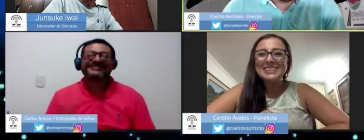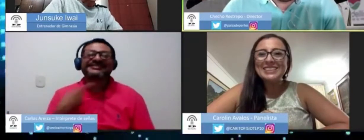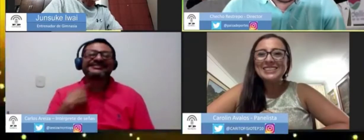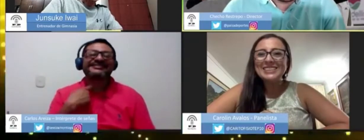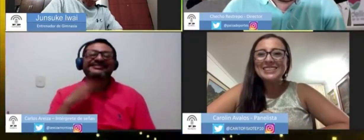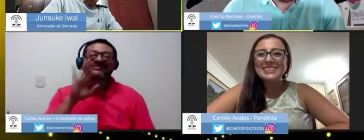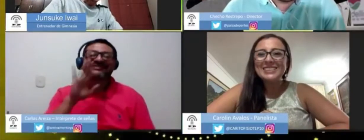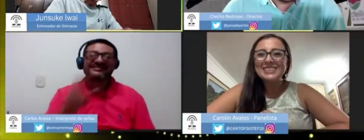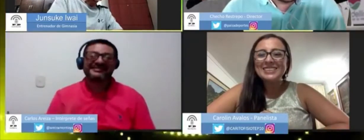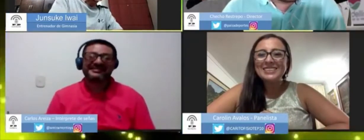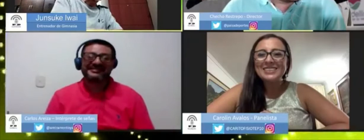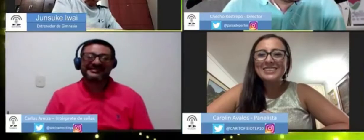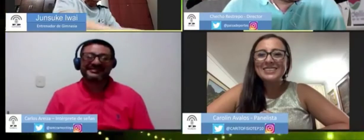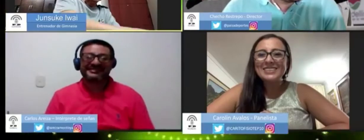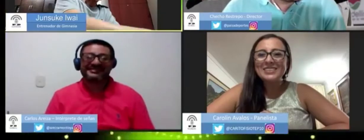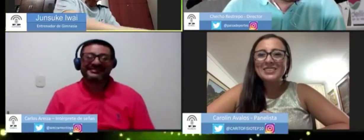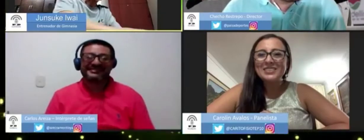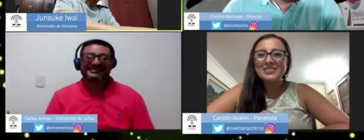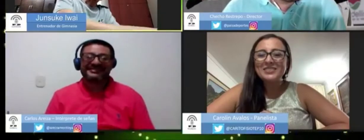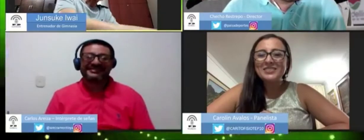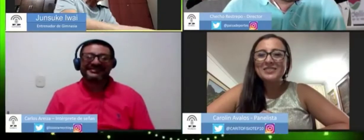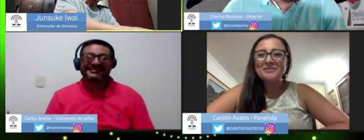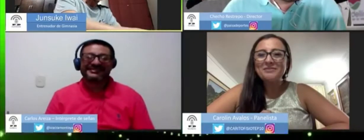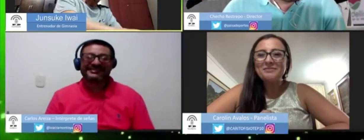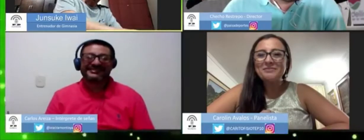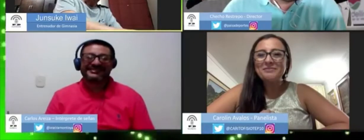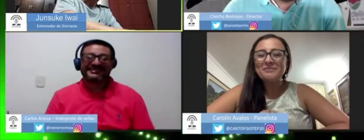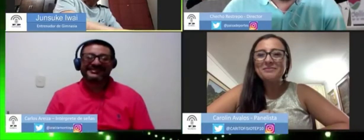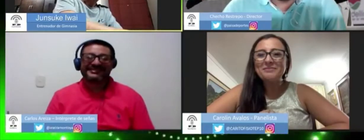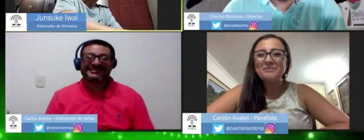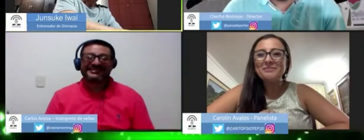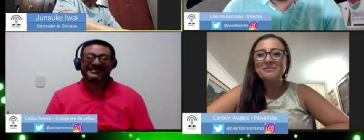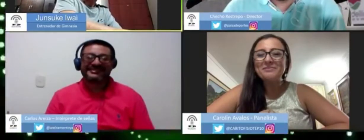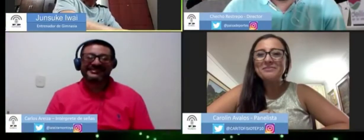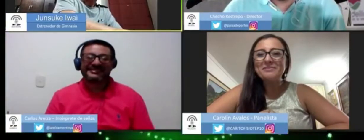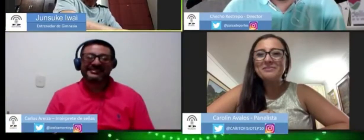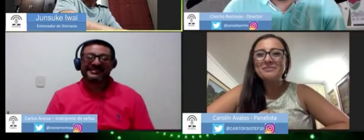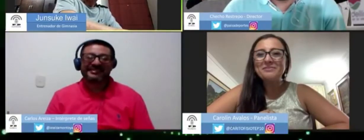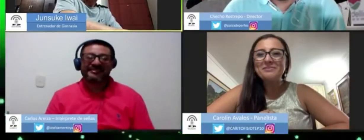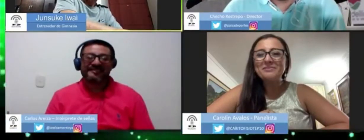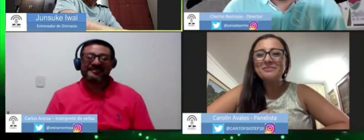¿O no? Sí. Hoy estuve